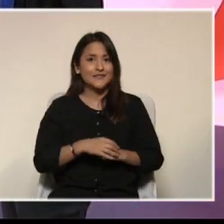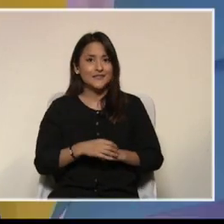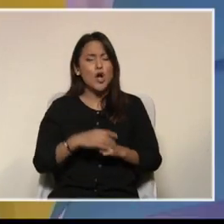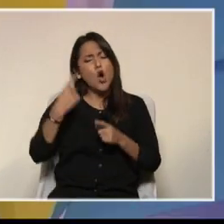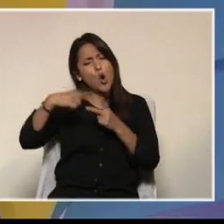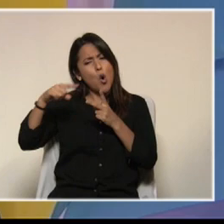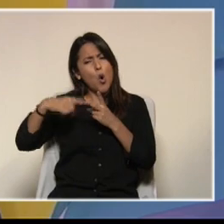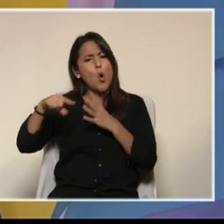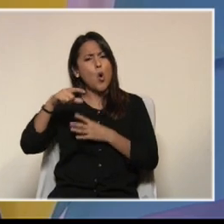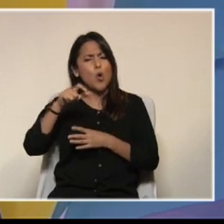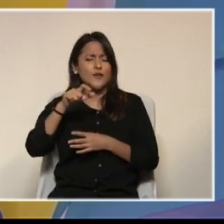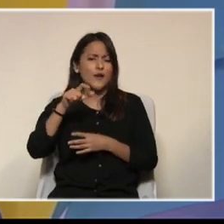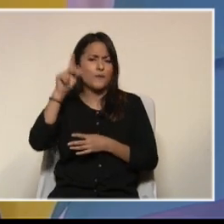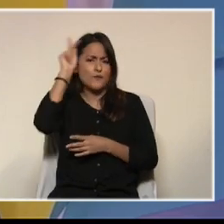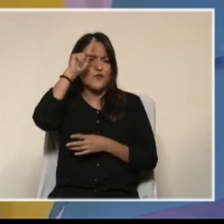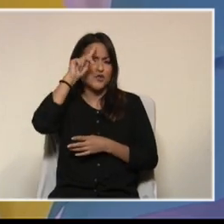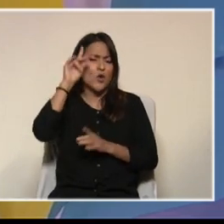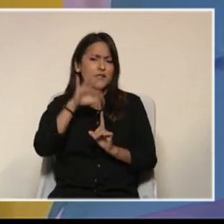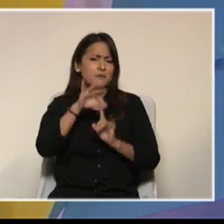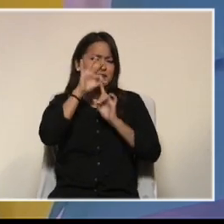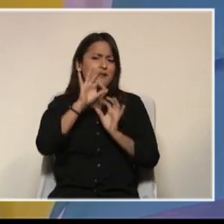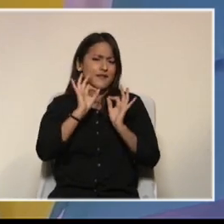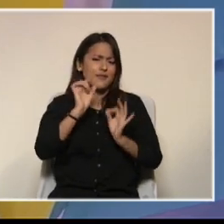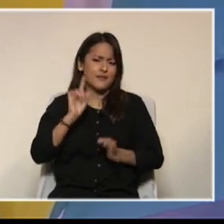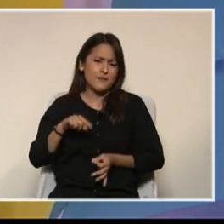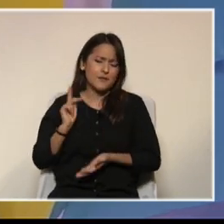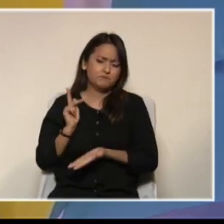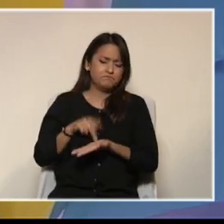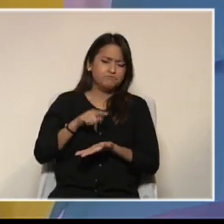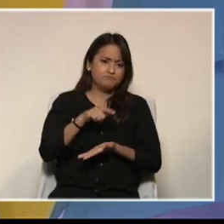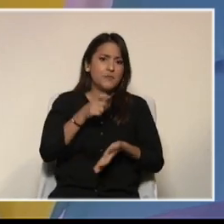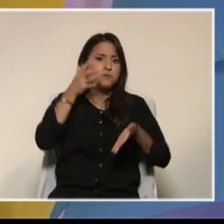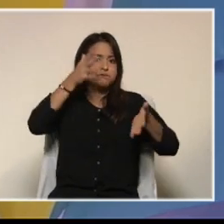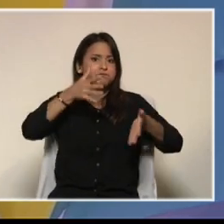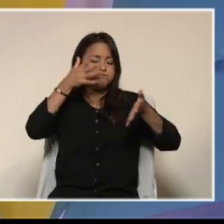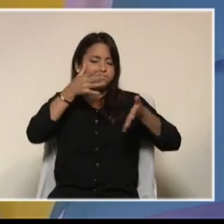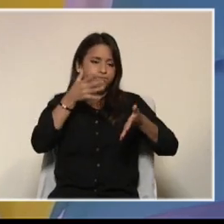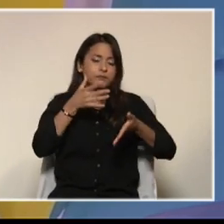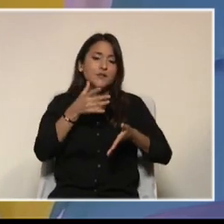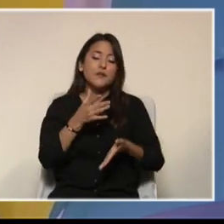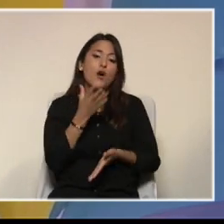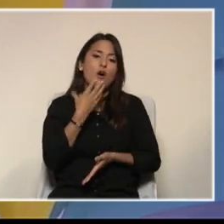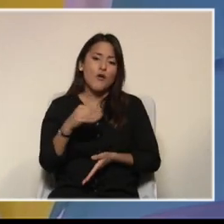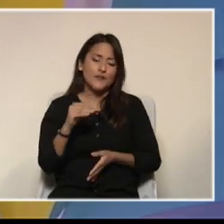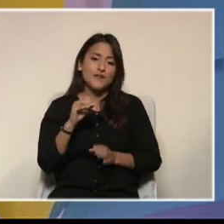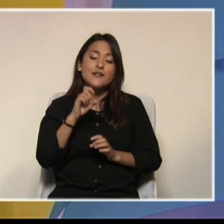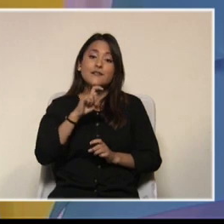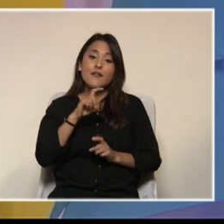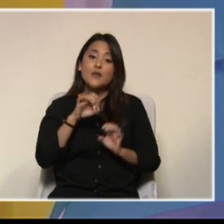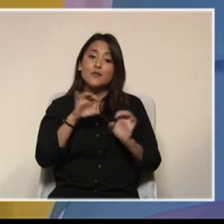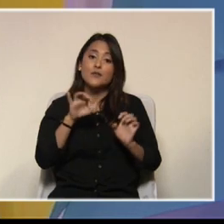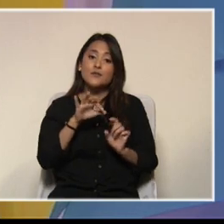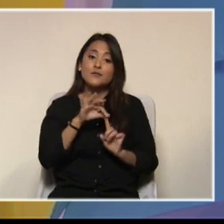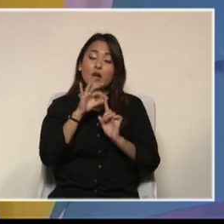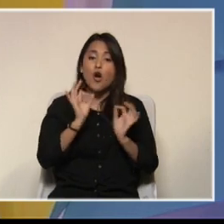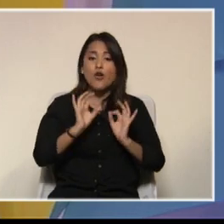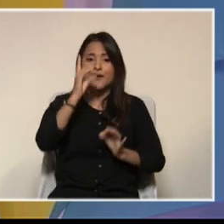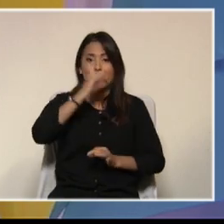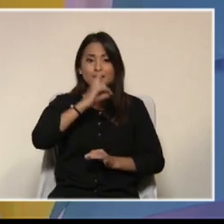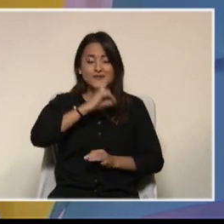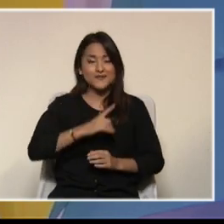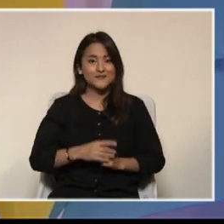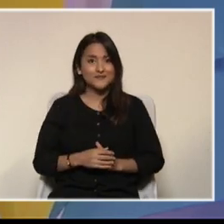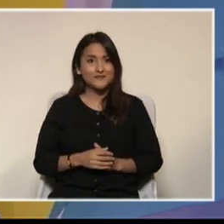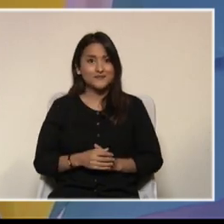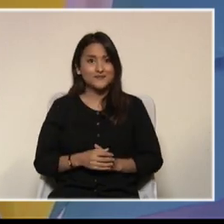diversos especialistas que van a estar acompañándolos ustedes, los jóvenes estudiantes con necesidades educativas especiales y o discapacidad. Pero